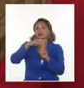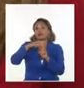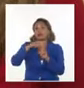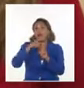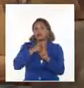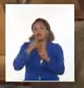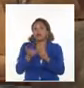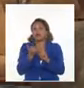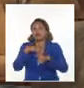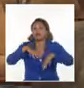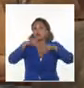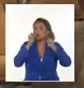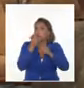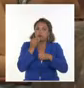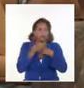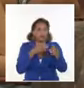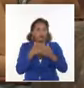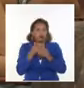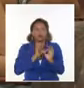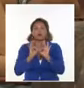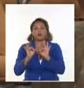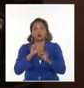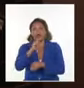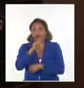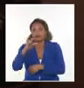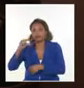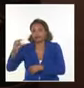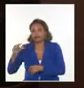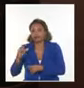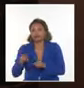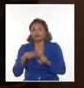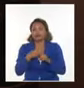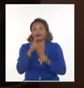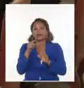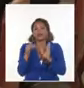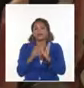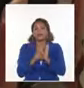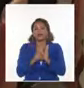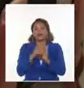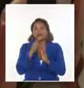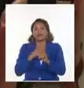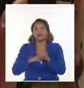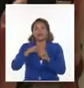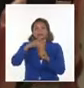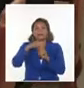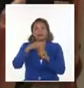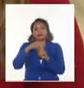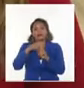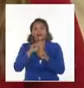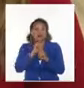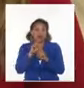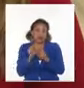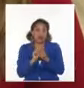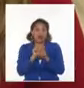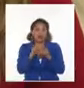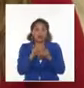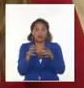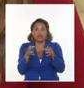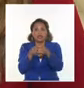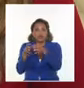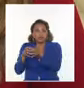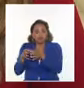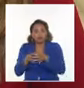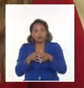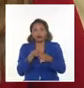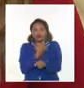fallas eléctricas. Además, 1.000 termos y más de 1.900 sensores de temperatura, y dentro de esta movilización de recursos con